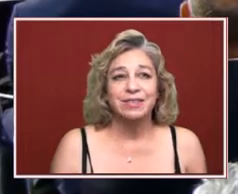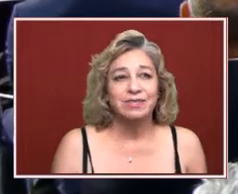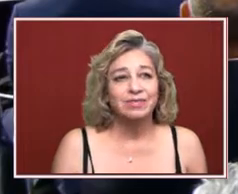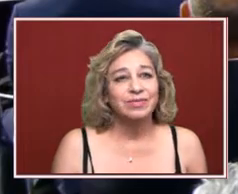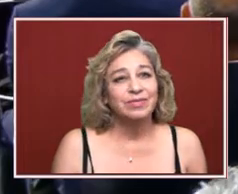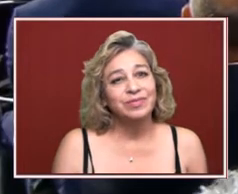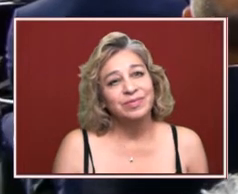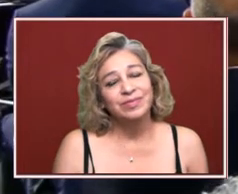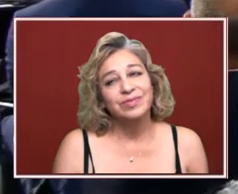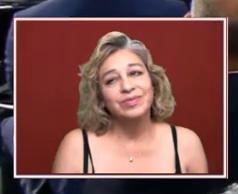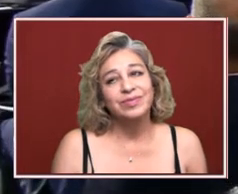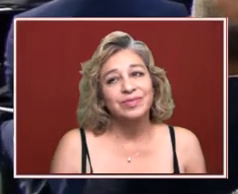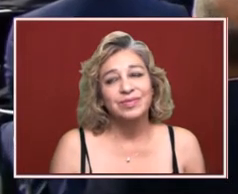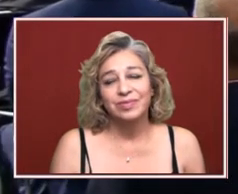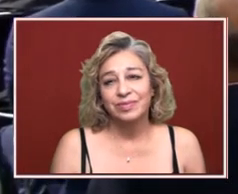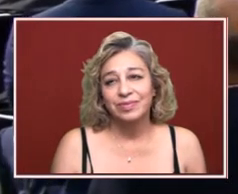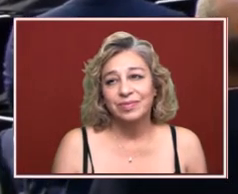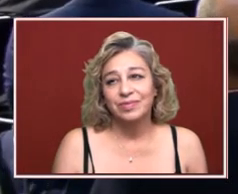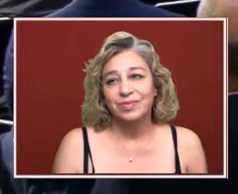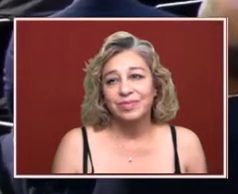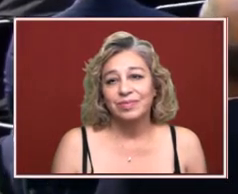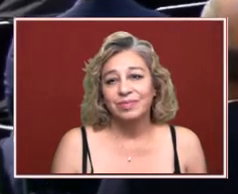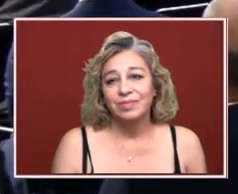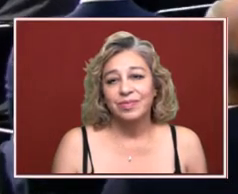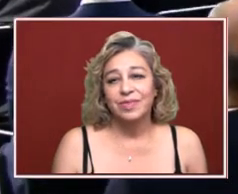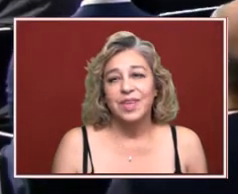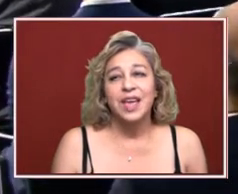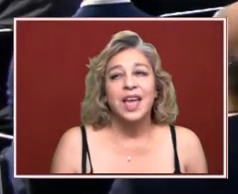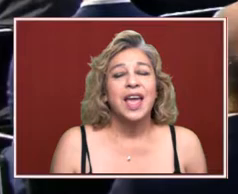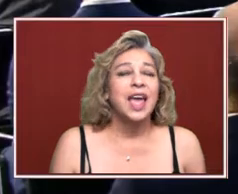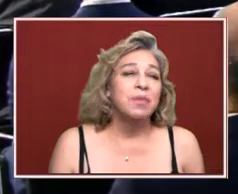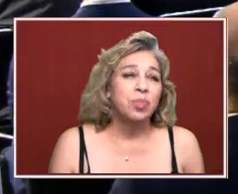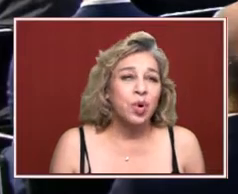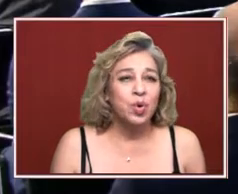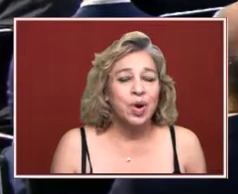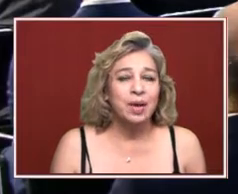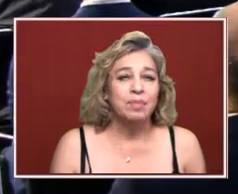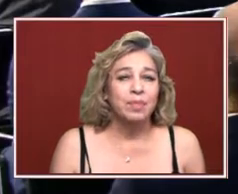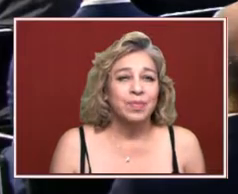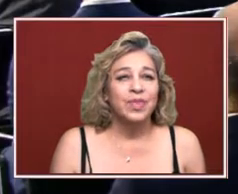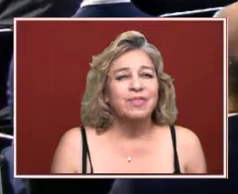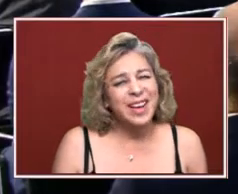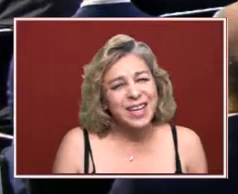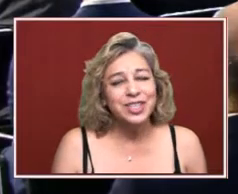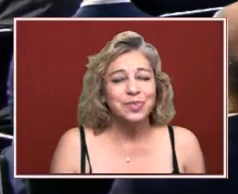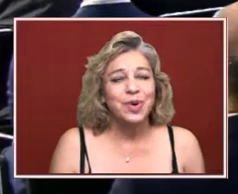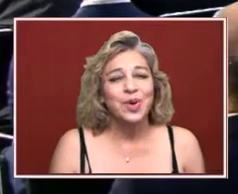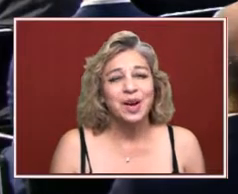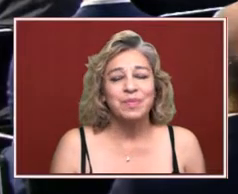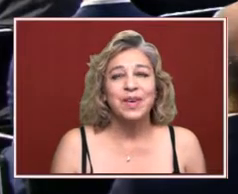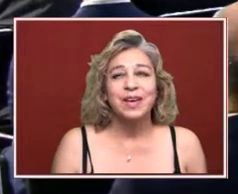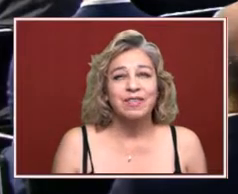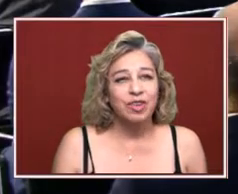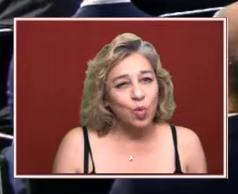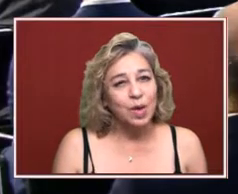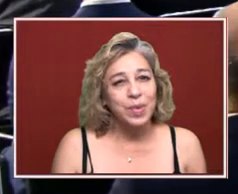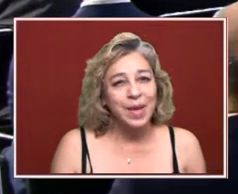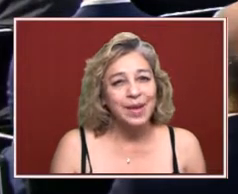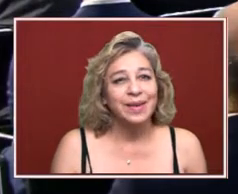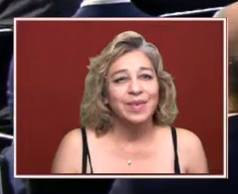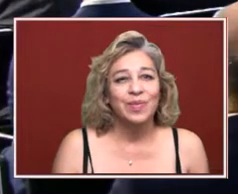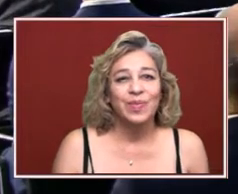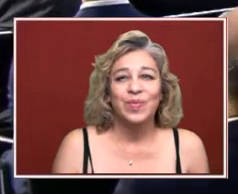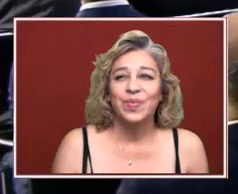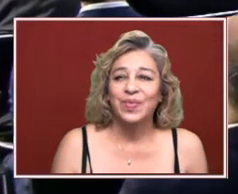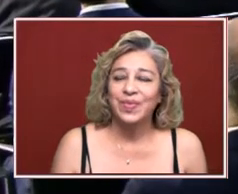benefit. Un programa de bienestar. A program, financial program for